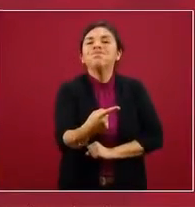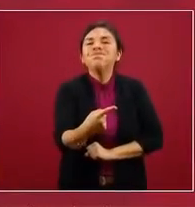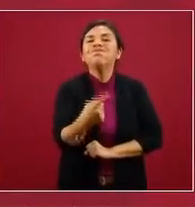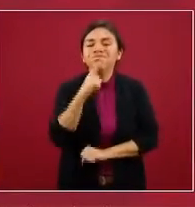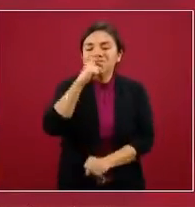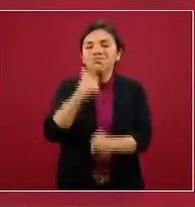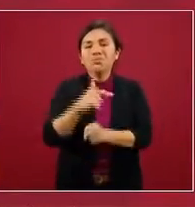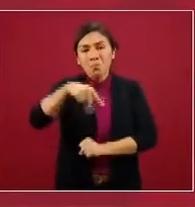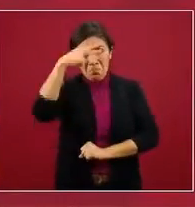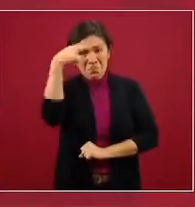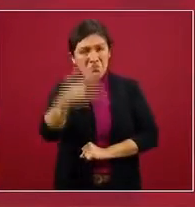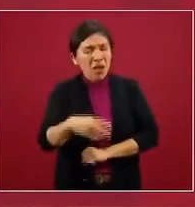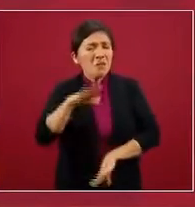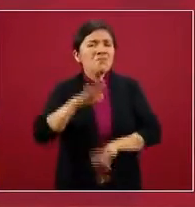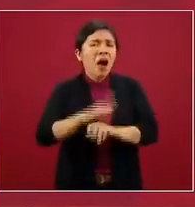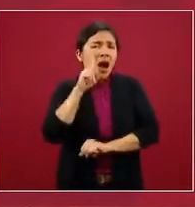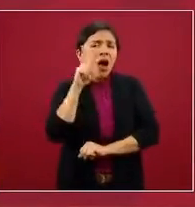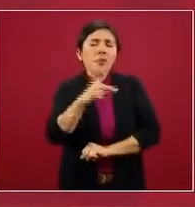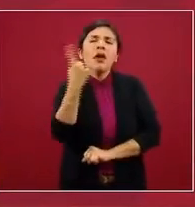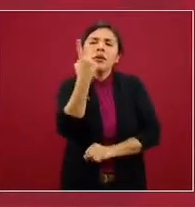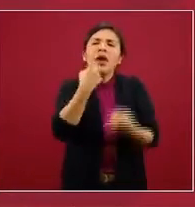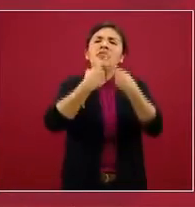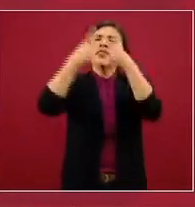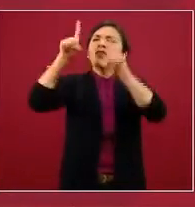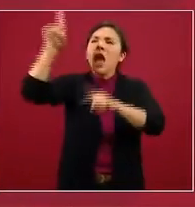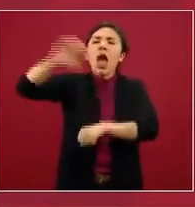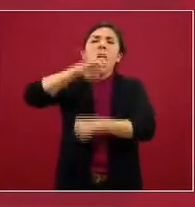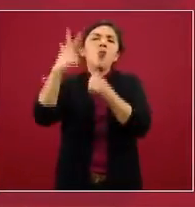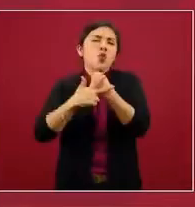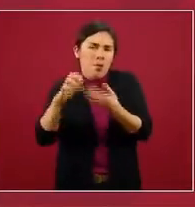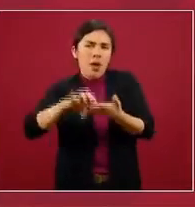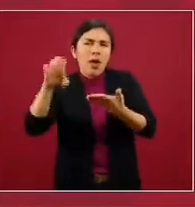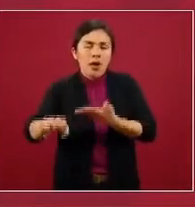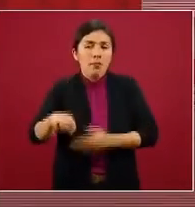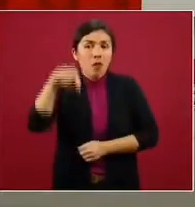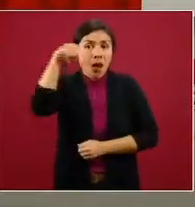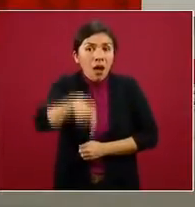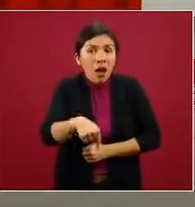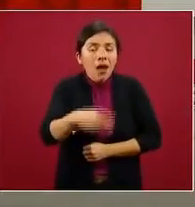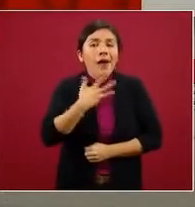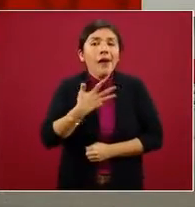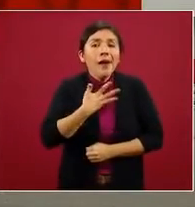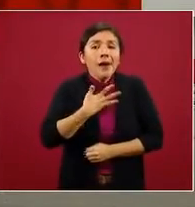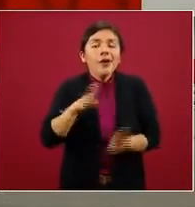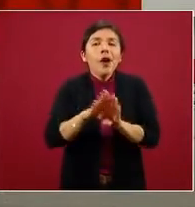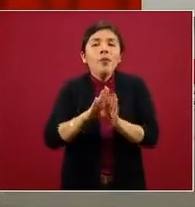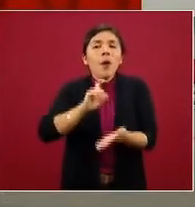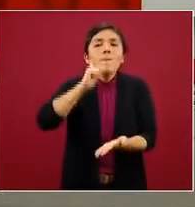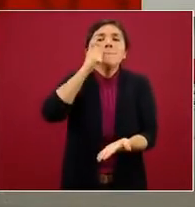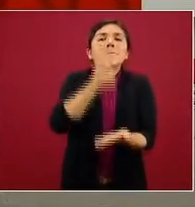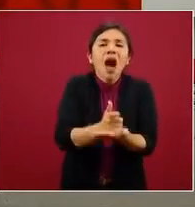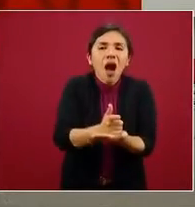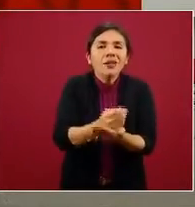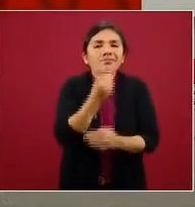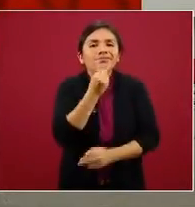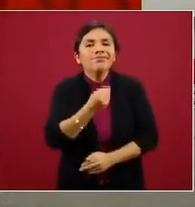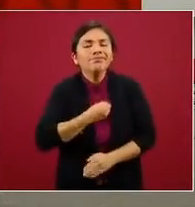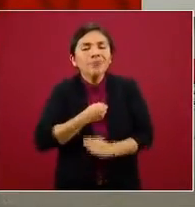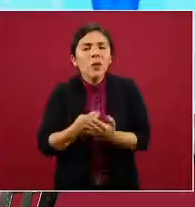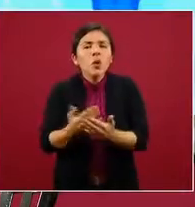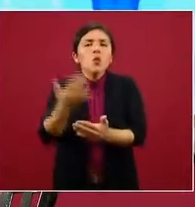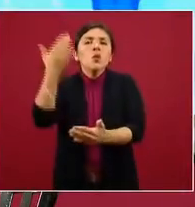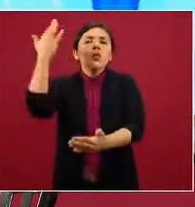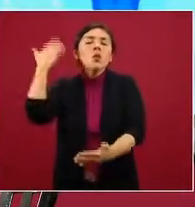en México, a diferencia de lo que ocurre, por ejemplo, en los países europeos, estamos pagando las consecuencias de